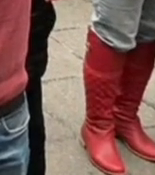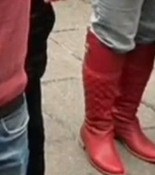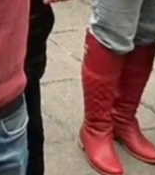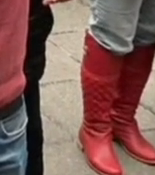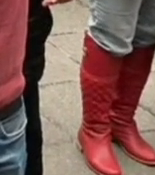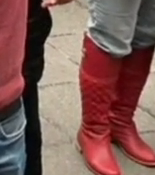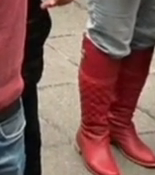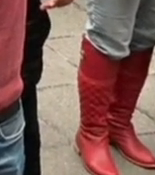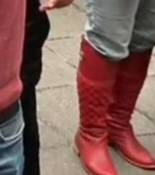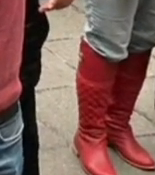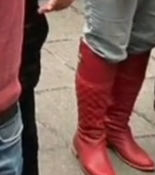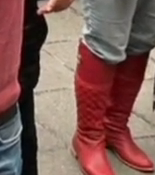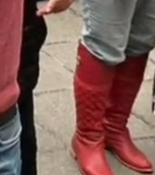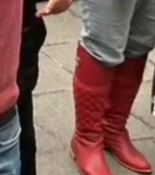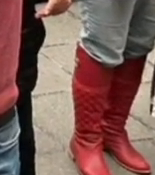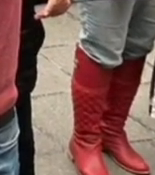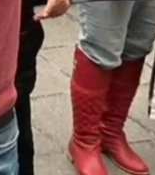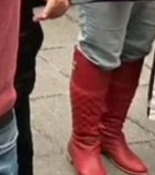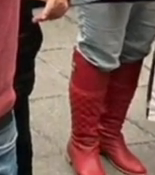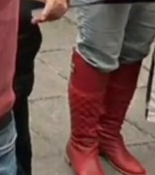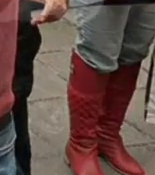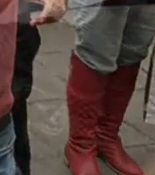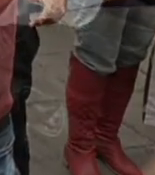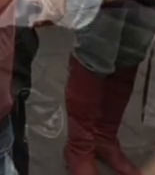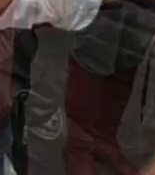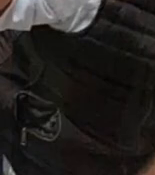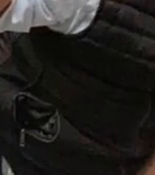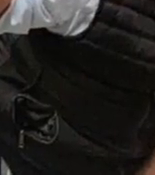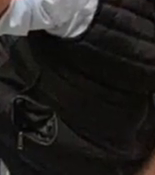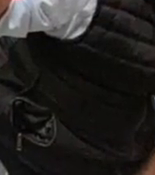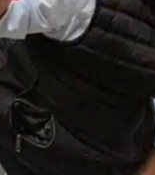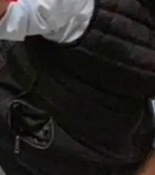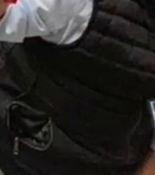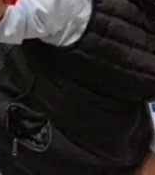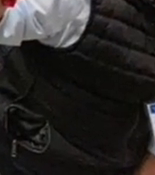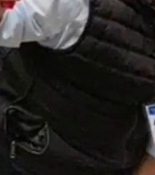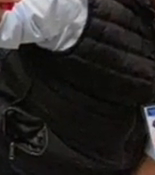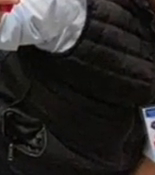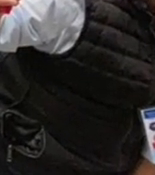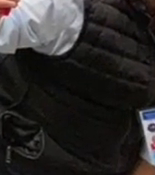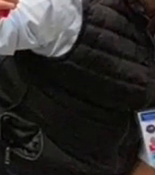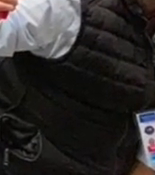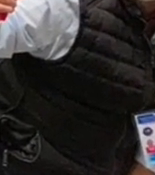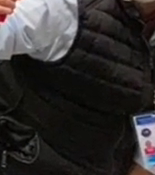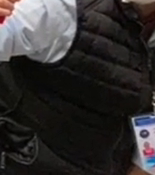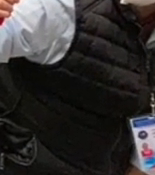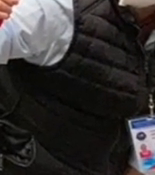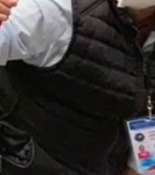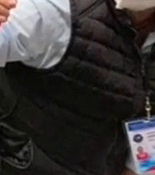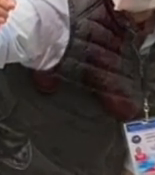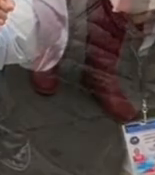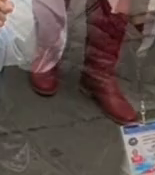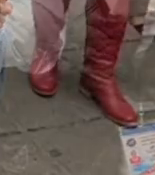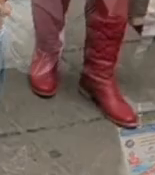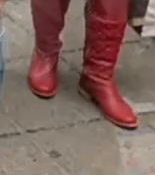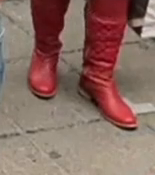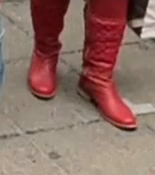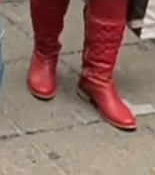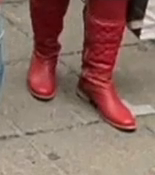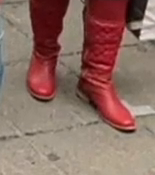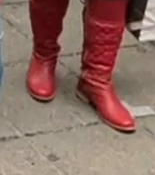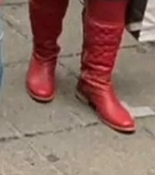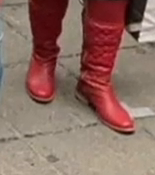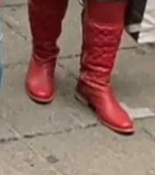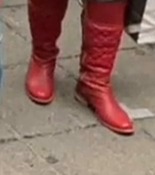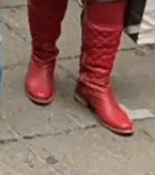hacer ensayos que reivindiquen de una manera distinta la historia de México y que al mismo tiempo no deje de ser una persona